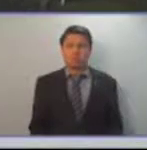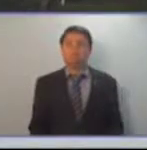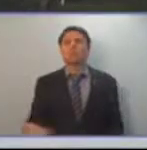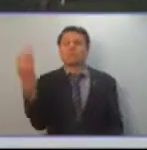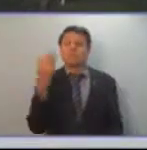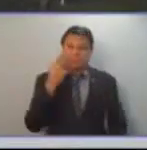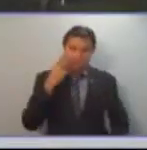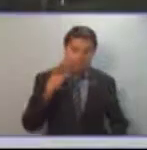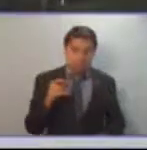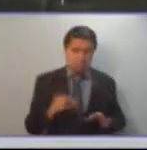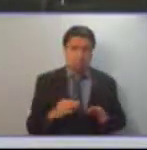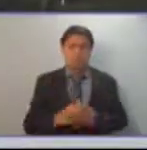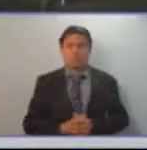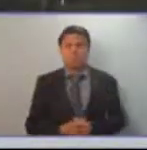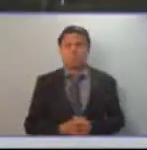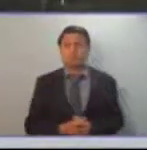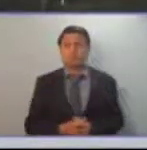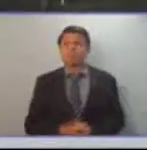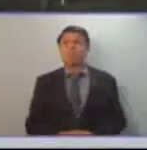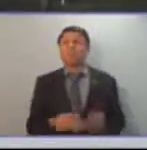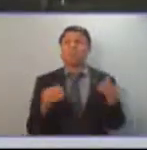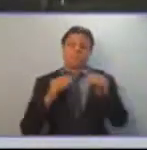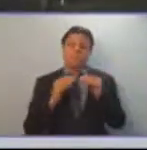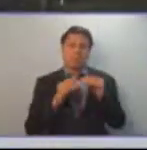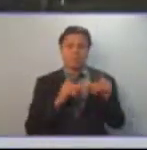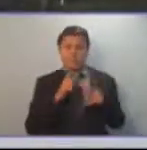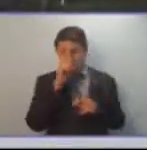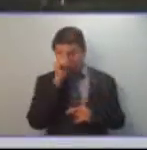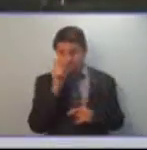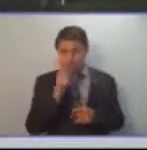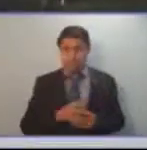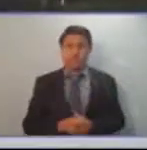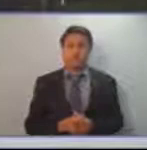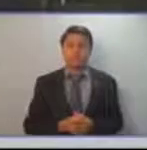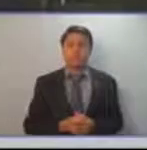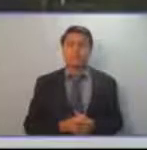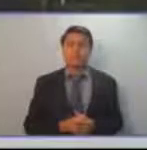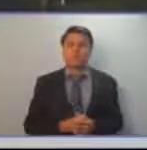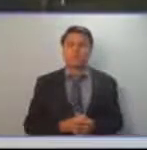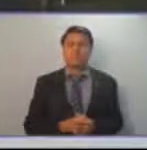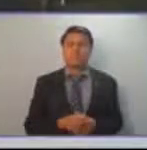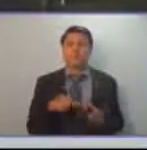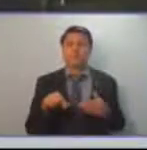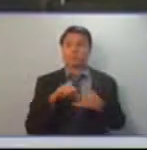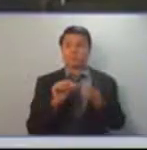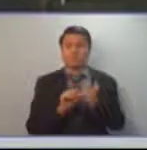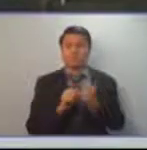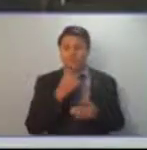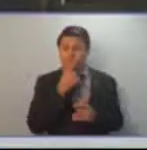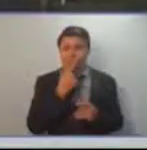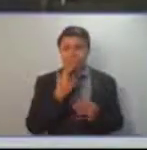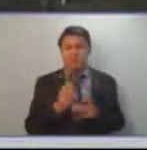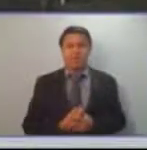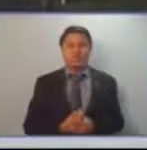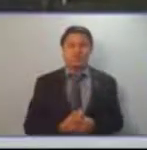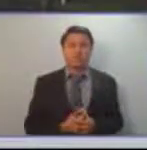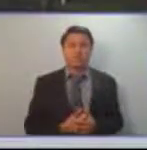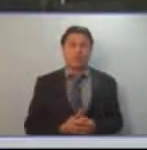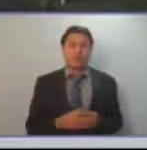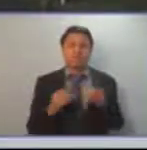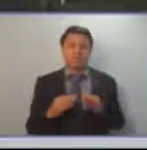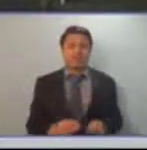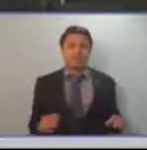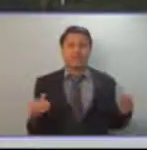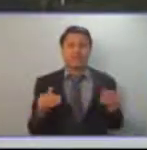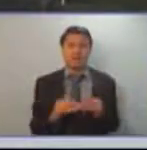Debemos verlo en esta dimensión y reconocer que la Asamblea Legislativa en estos últimos 9 años